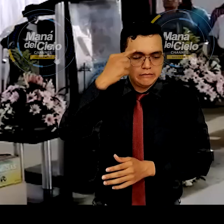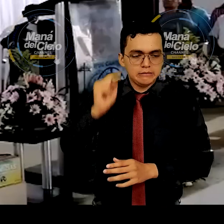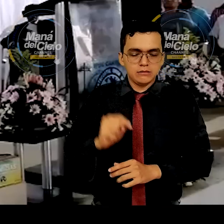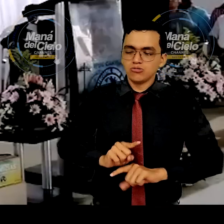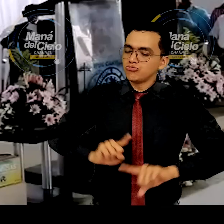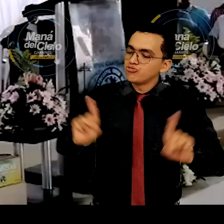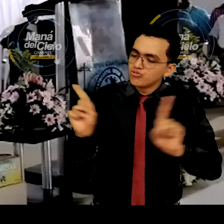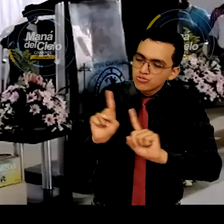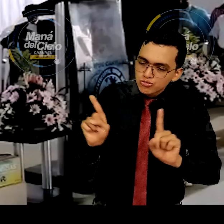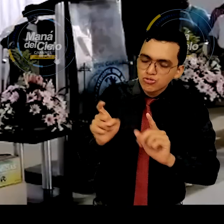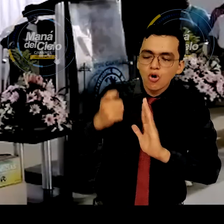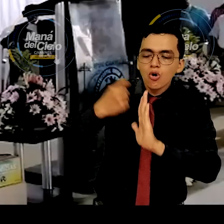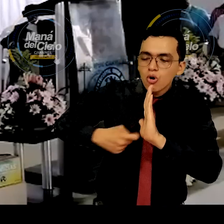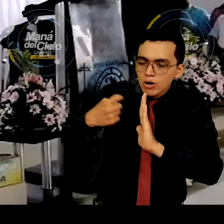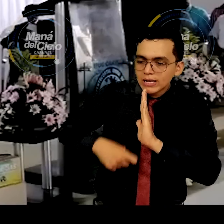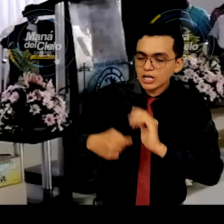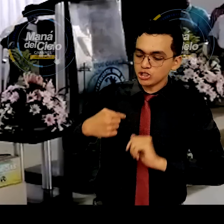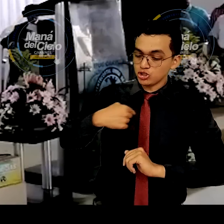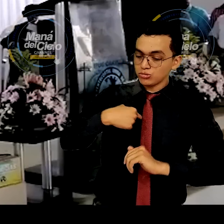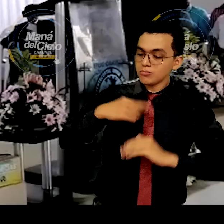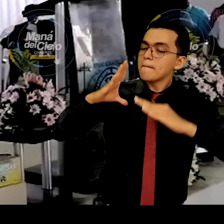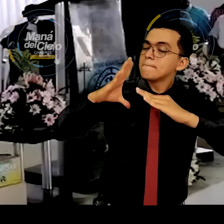Pero él sabía lo que tenía que hacer.